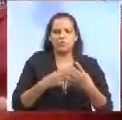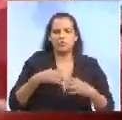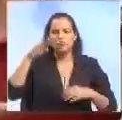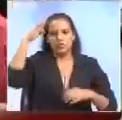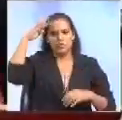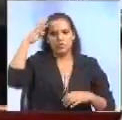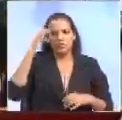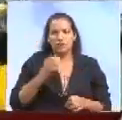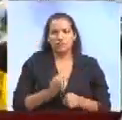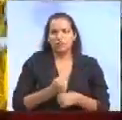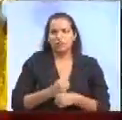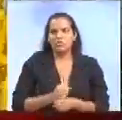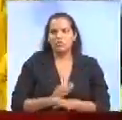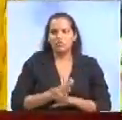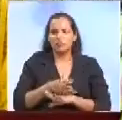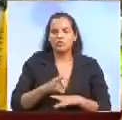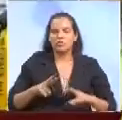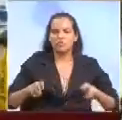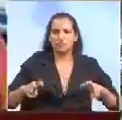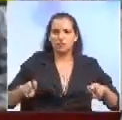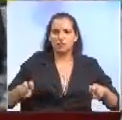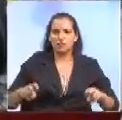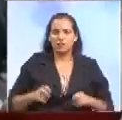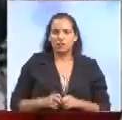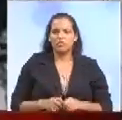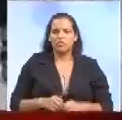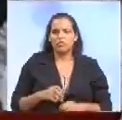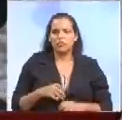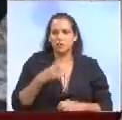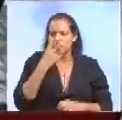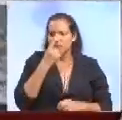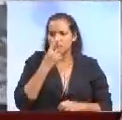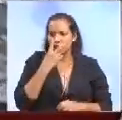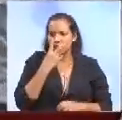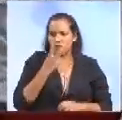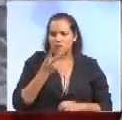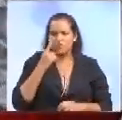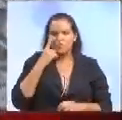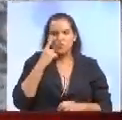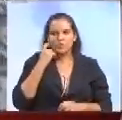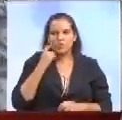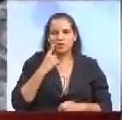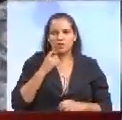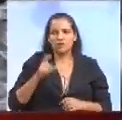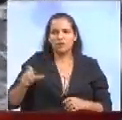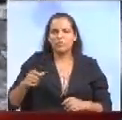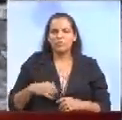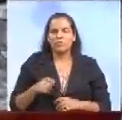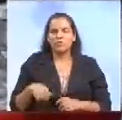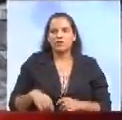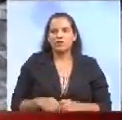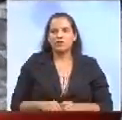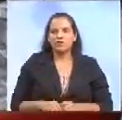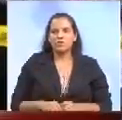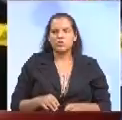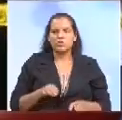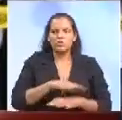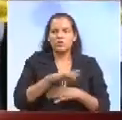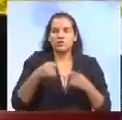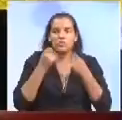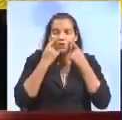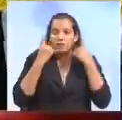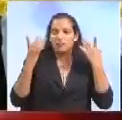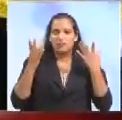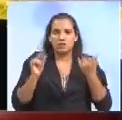para realizar posterior las investigaciones del caso. Testigos y curiosos no faltaron alrededor del cerco. Todos